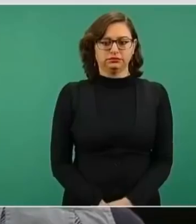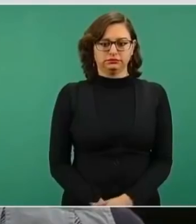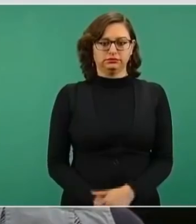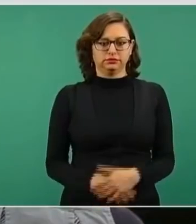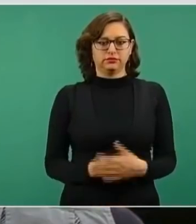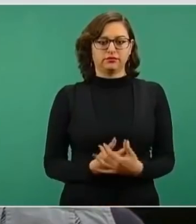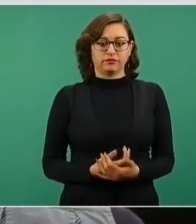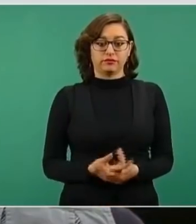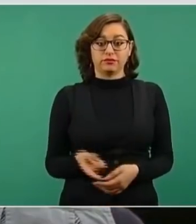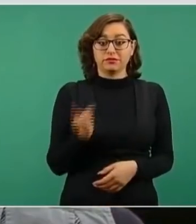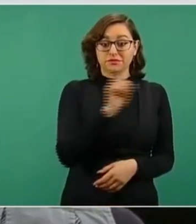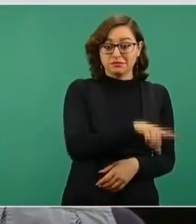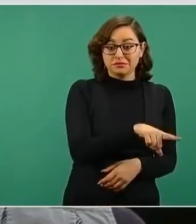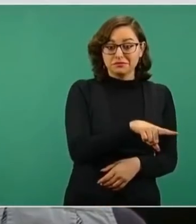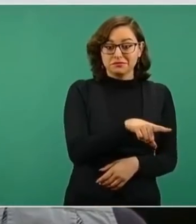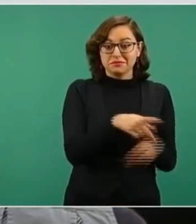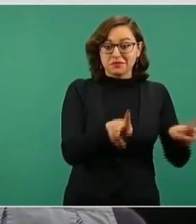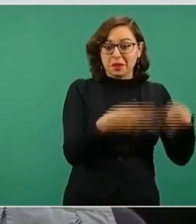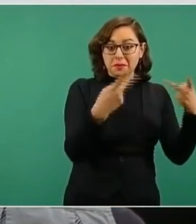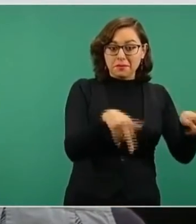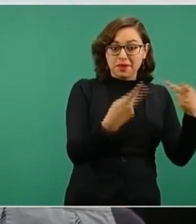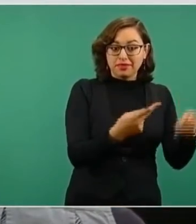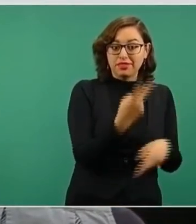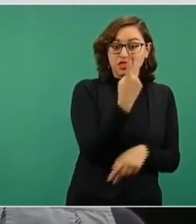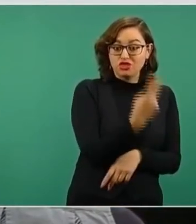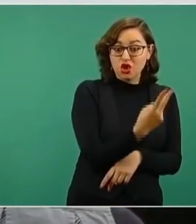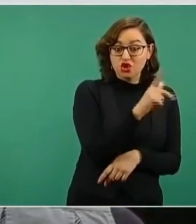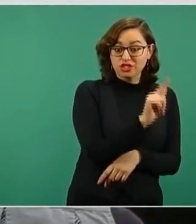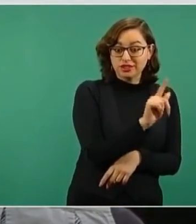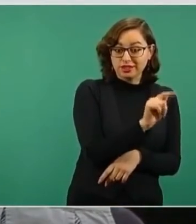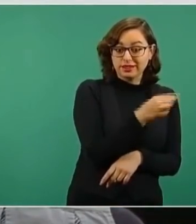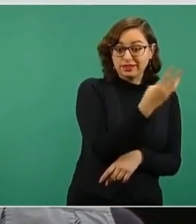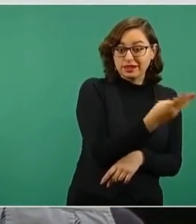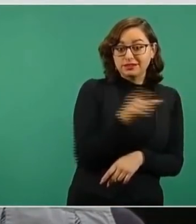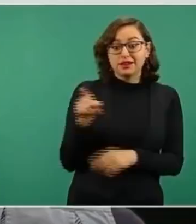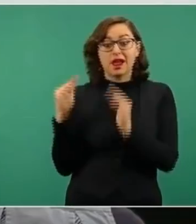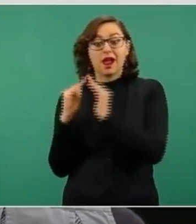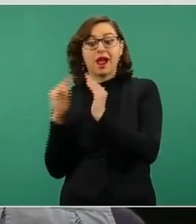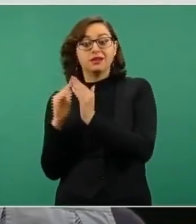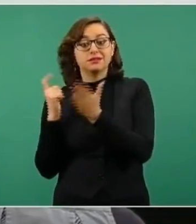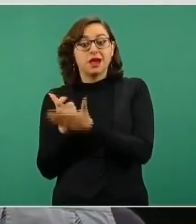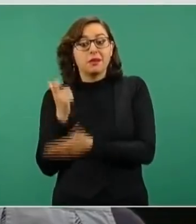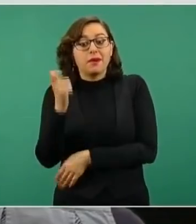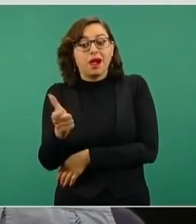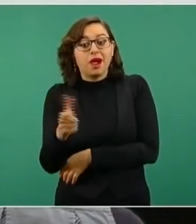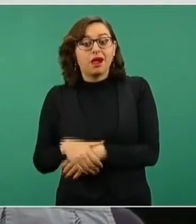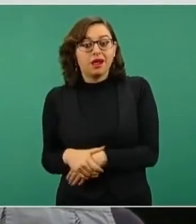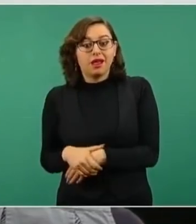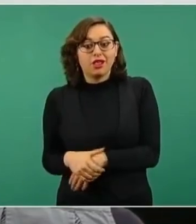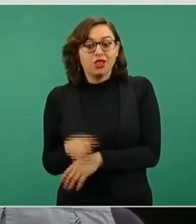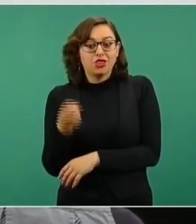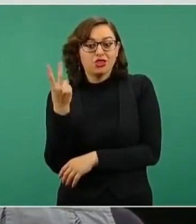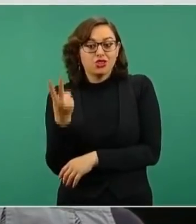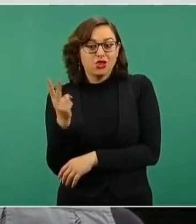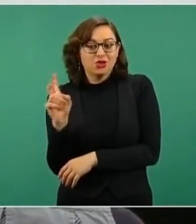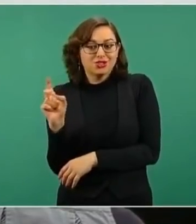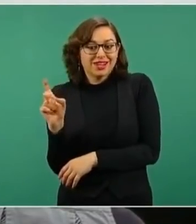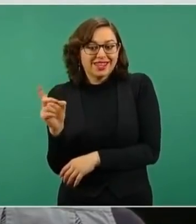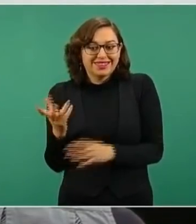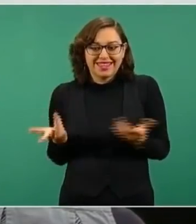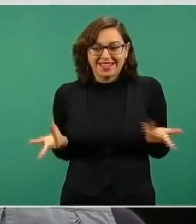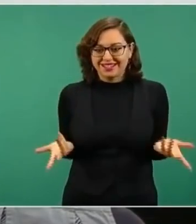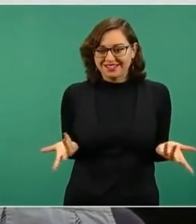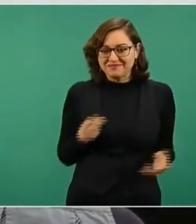A los señores. ¿Es barata entonces la energía eólica? La CFE lleva esta energía desde la central eólica a toda la región oaxaqueña por un costo